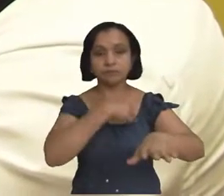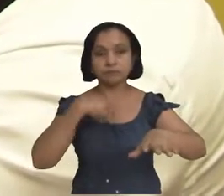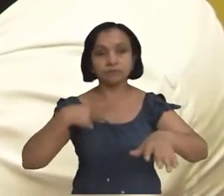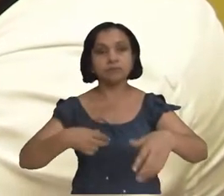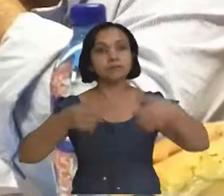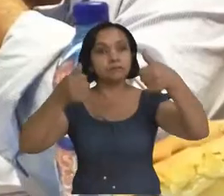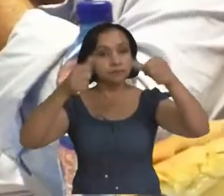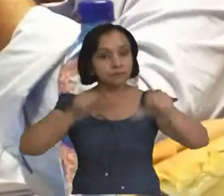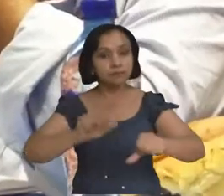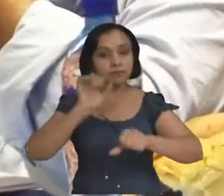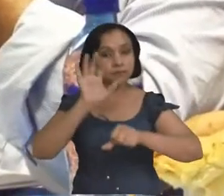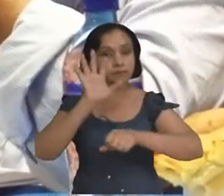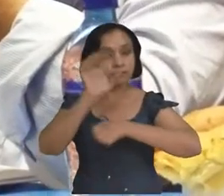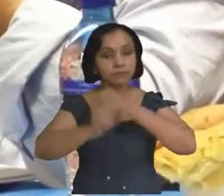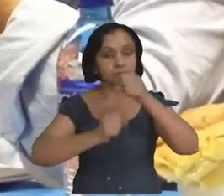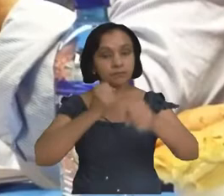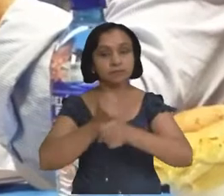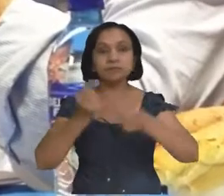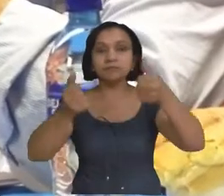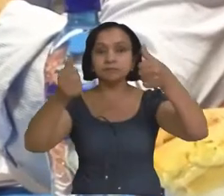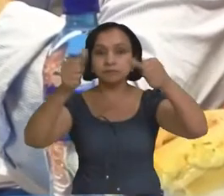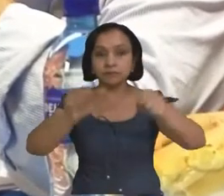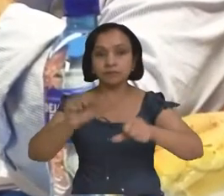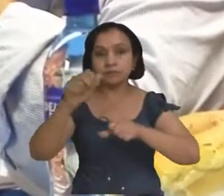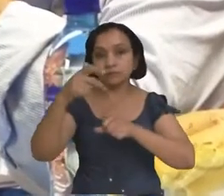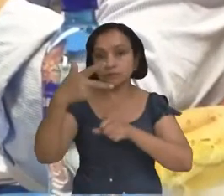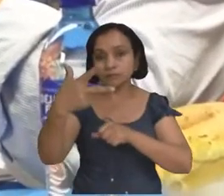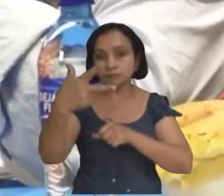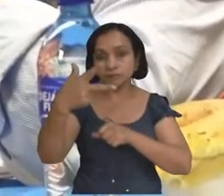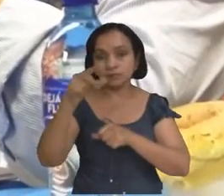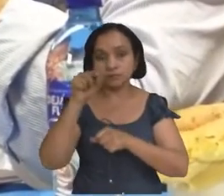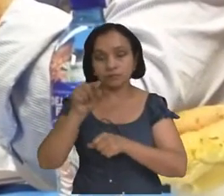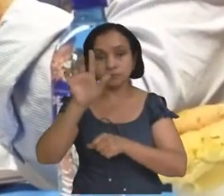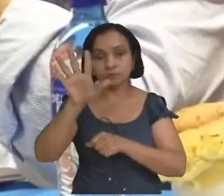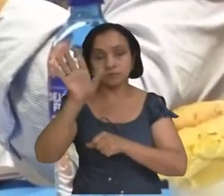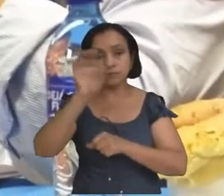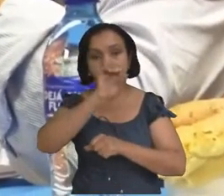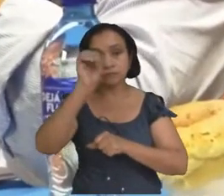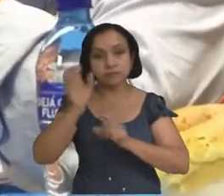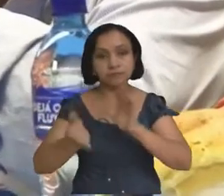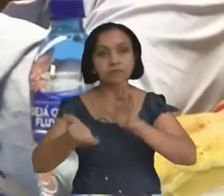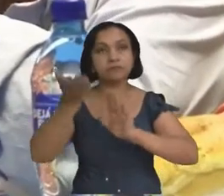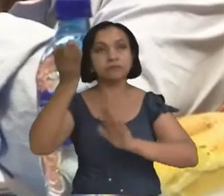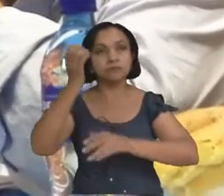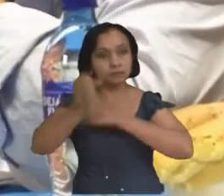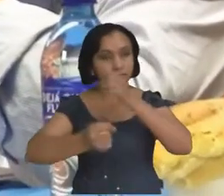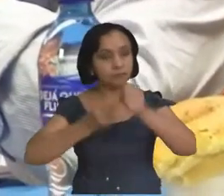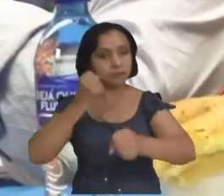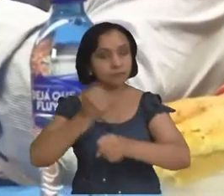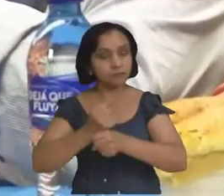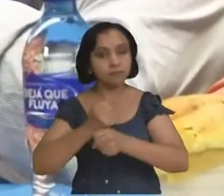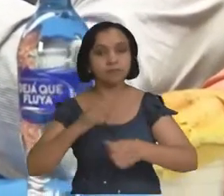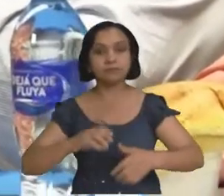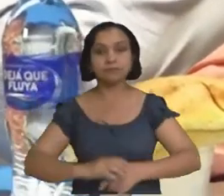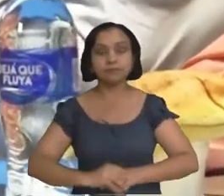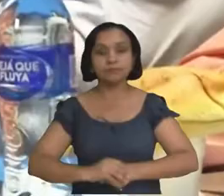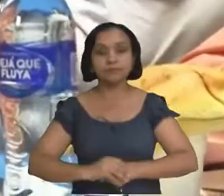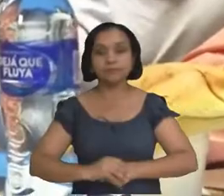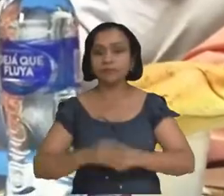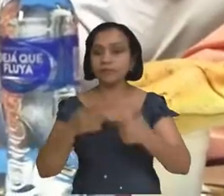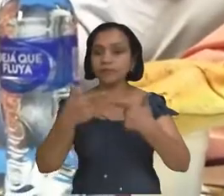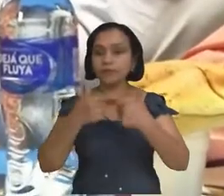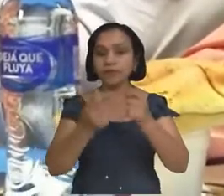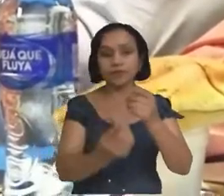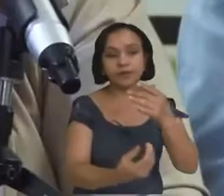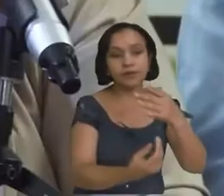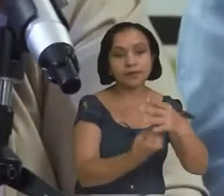previo para 5 años se estableció un 8.5% de incremento en este año. El sector